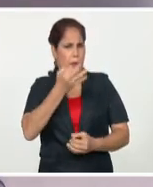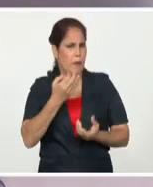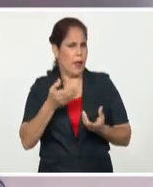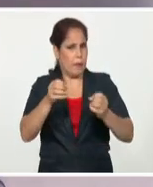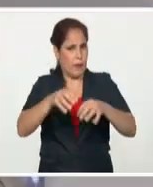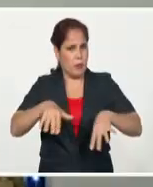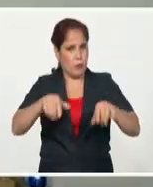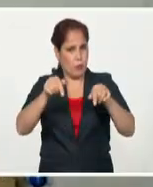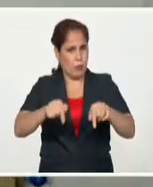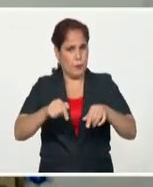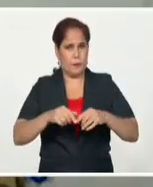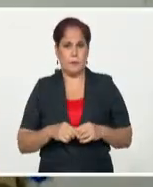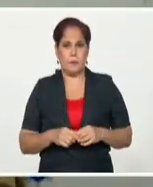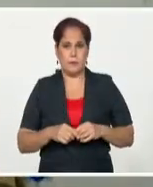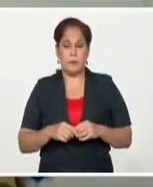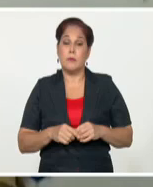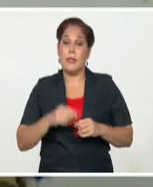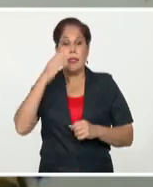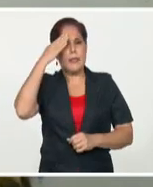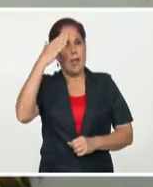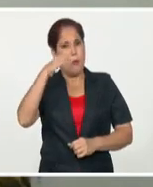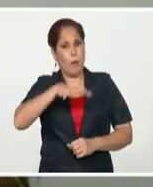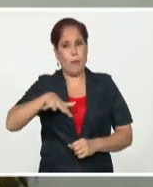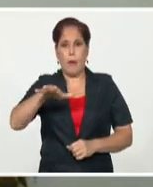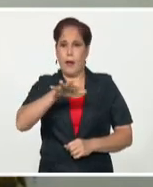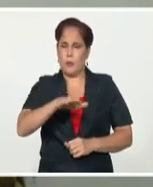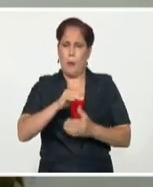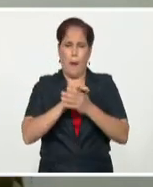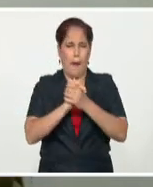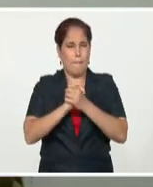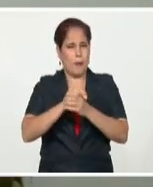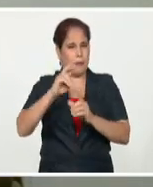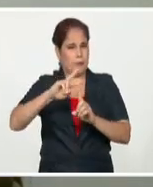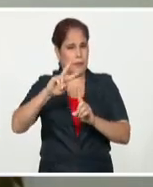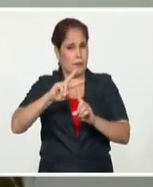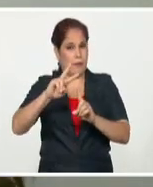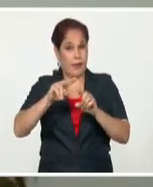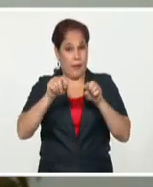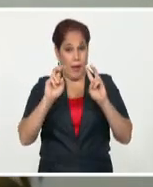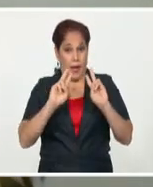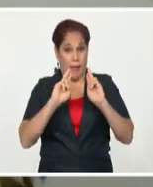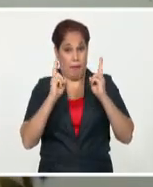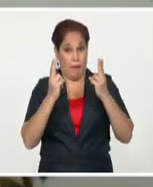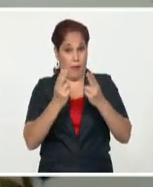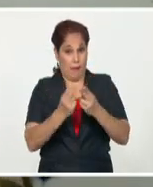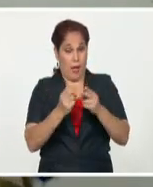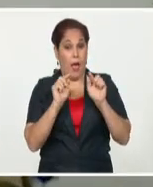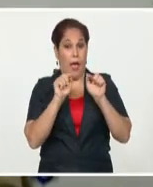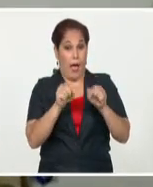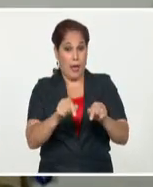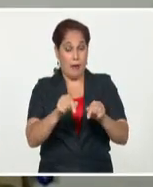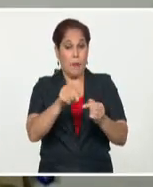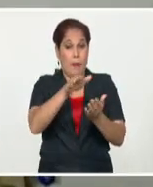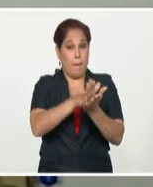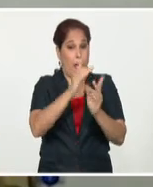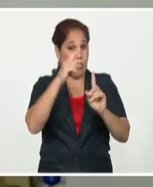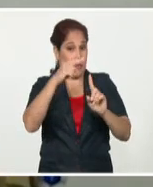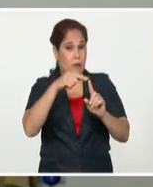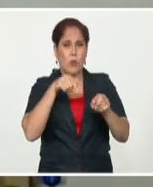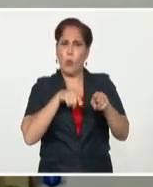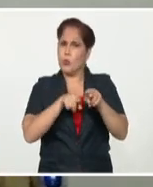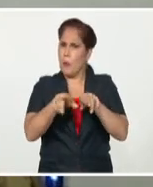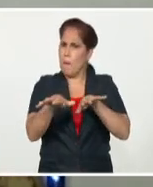esta jornada. Saludos para ti, Glenda. Saludos, amigos televidentes. En el estadio Victoria de Girón, el Palacio de los Cocodrilos, continuaron los topes